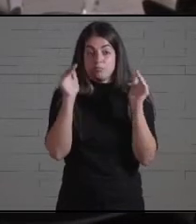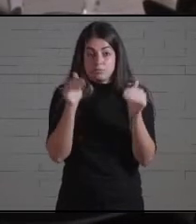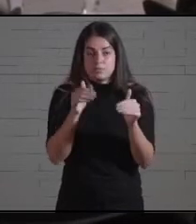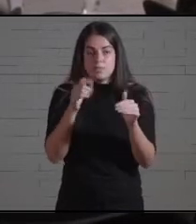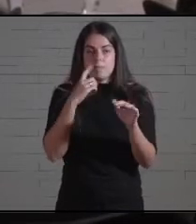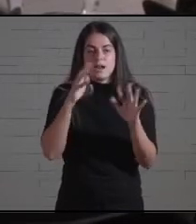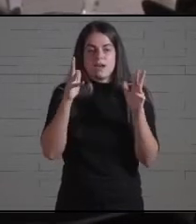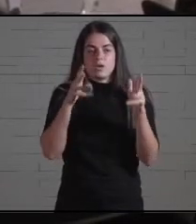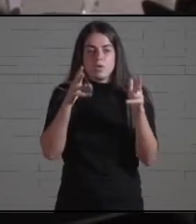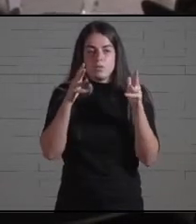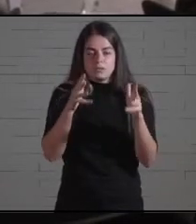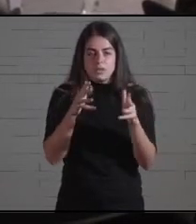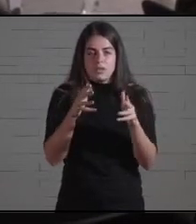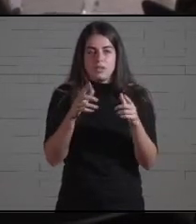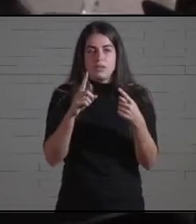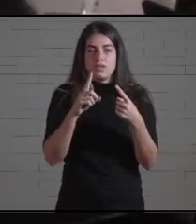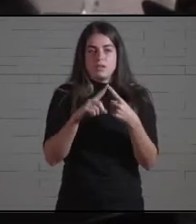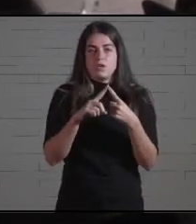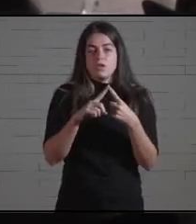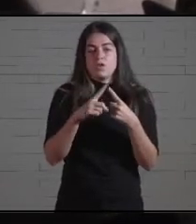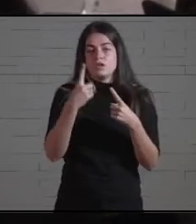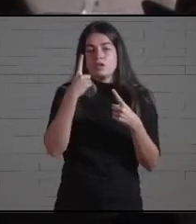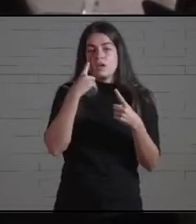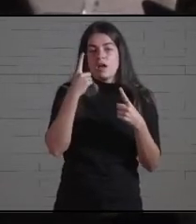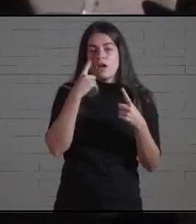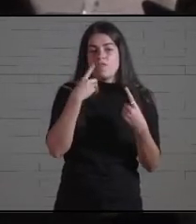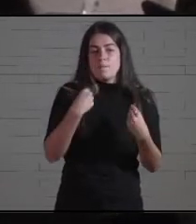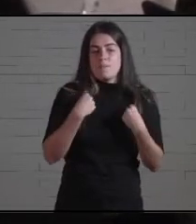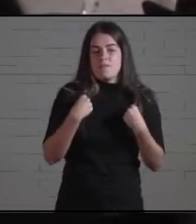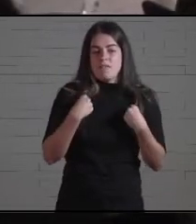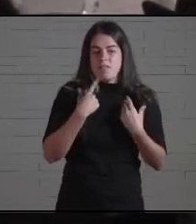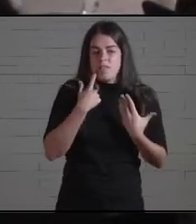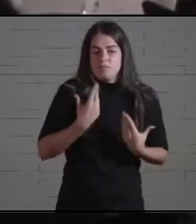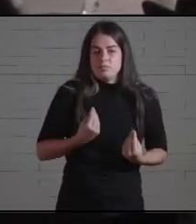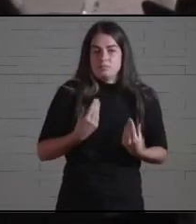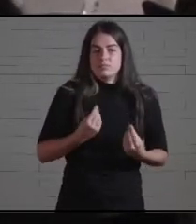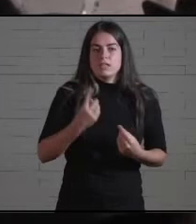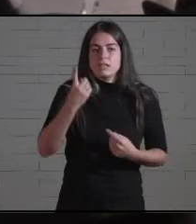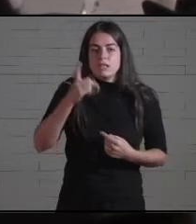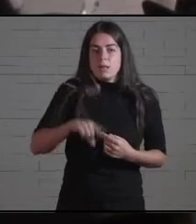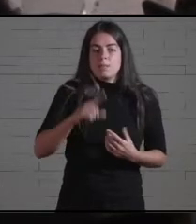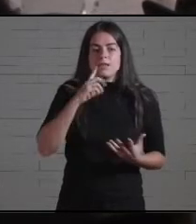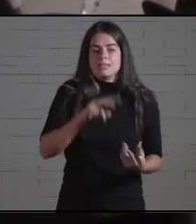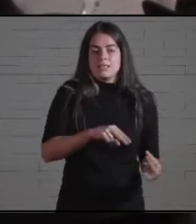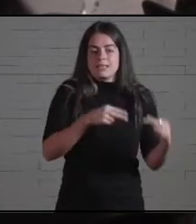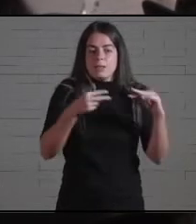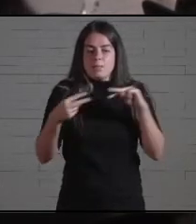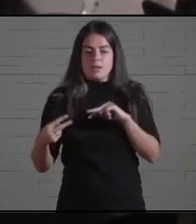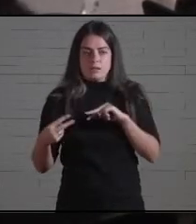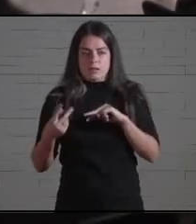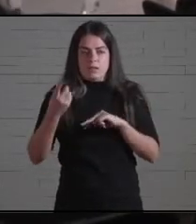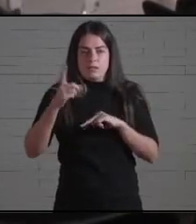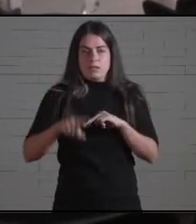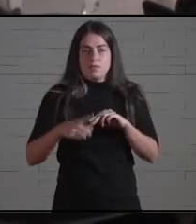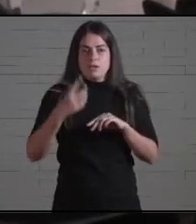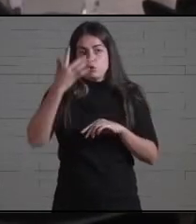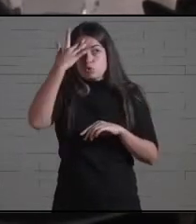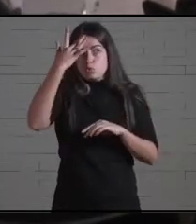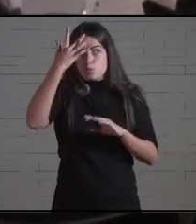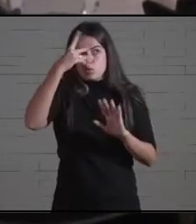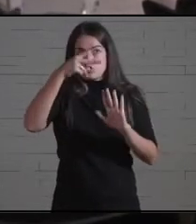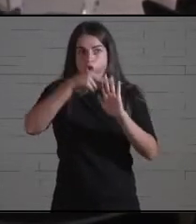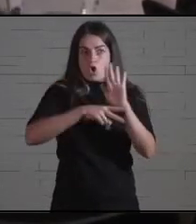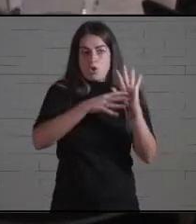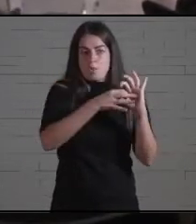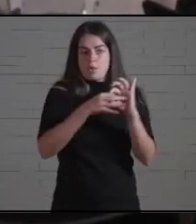nos vamos a basar en la evidencia empírica, pero también la evidencia empírica hay que interpretarla desde unos supuestos normativos